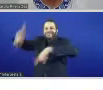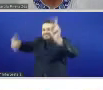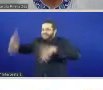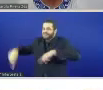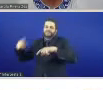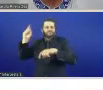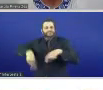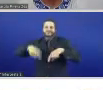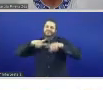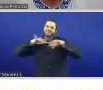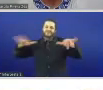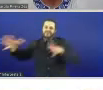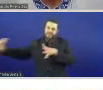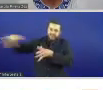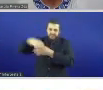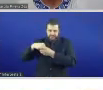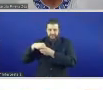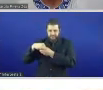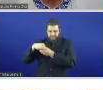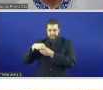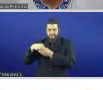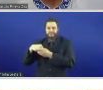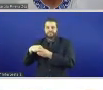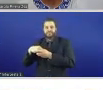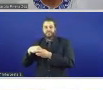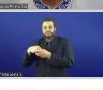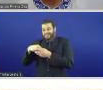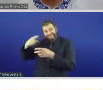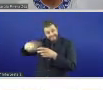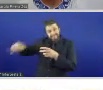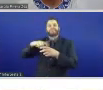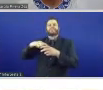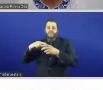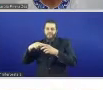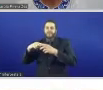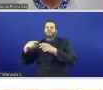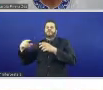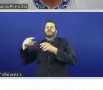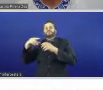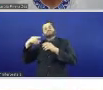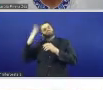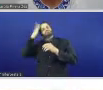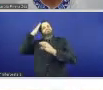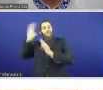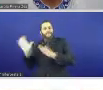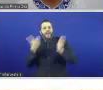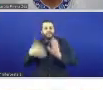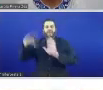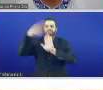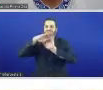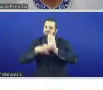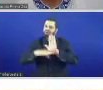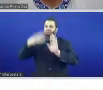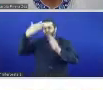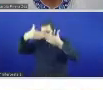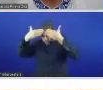componen esas organizaciones feministas, ¿verdad? Así que creo que la solución viene tanto del movimiento